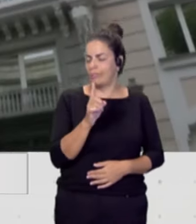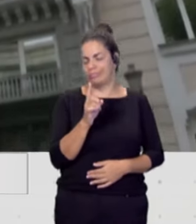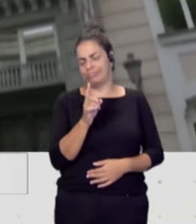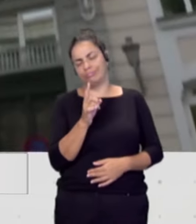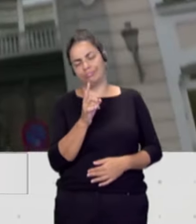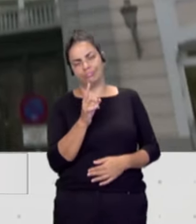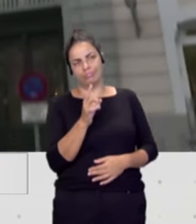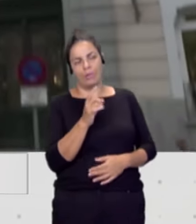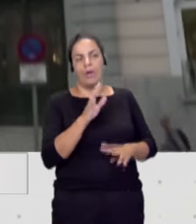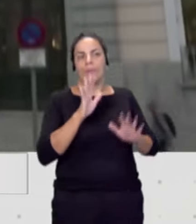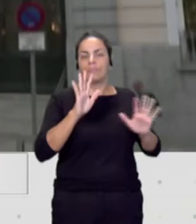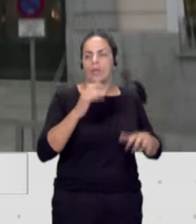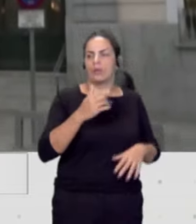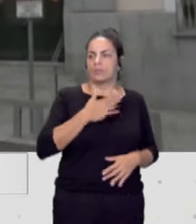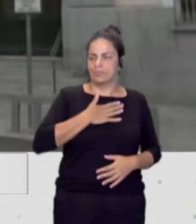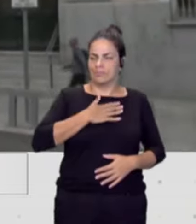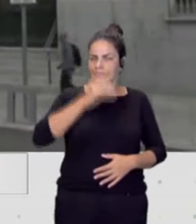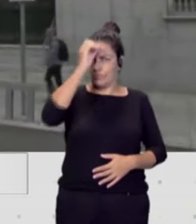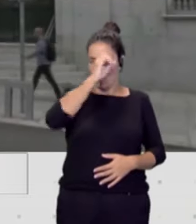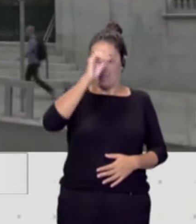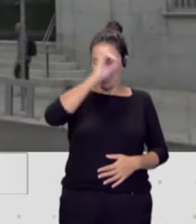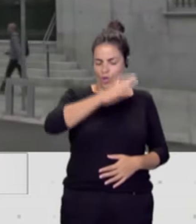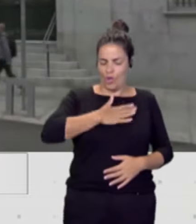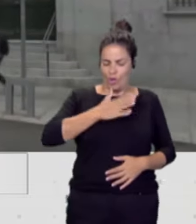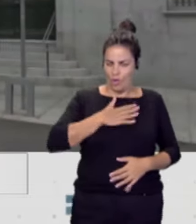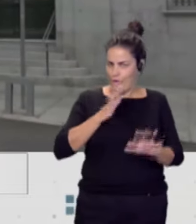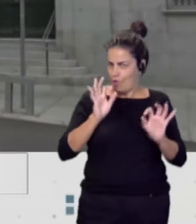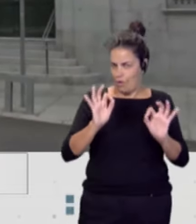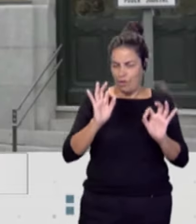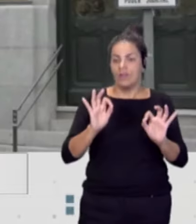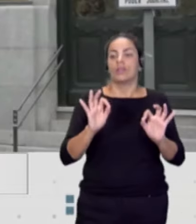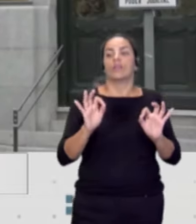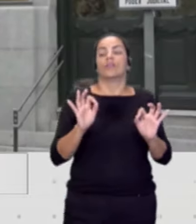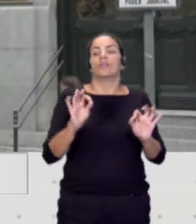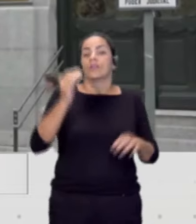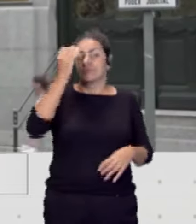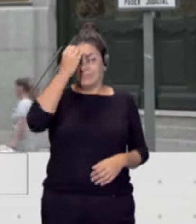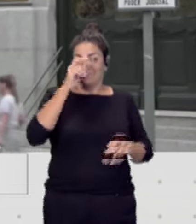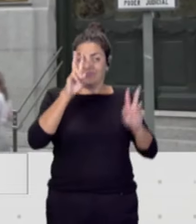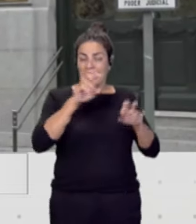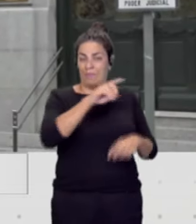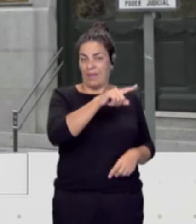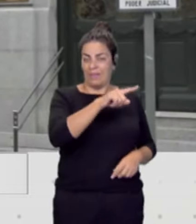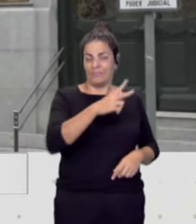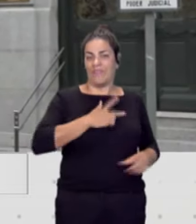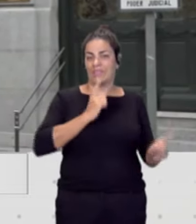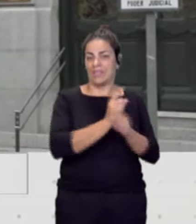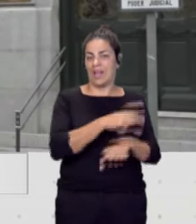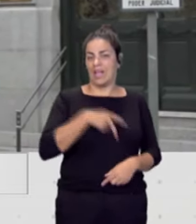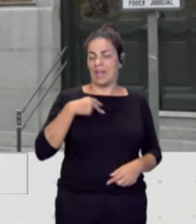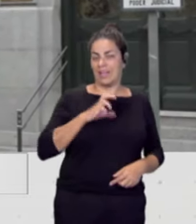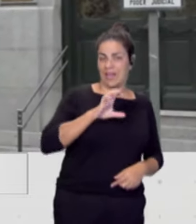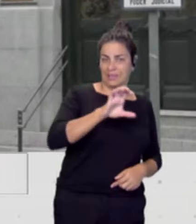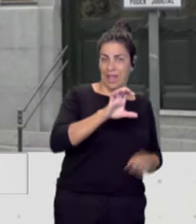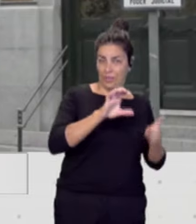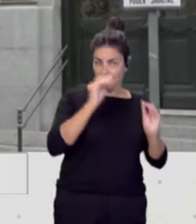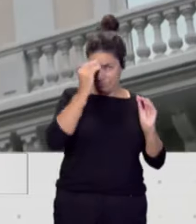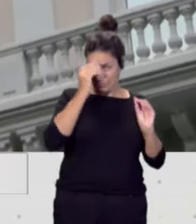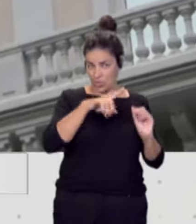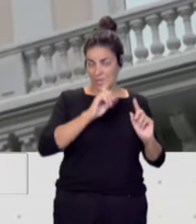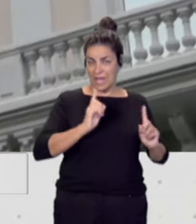tengo una opinión muy sui generis, y es que yo creo que lo de García Ortiz, el fiscal general de Estado, es una presión